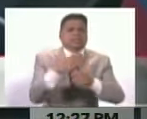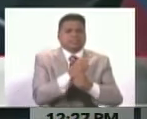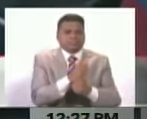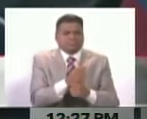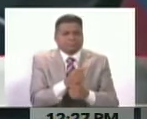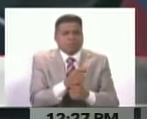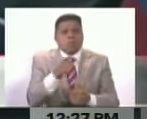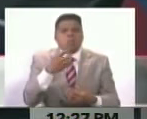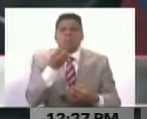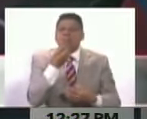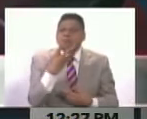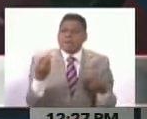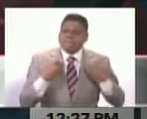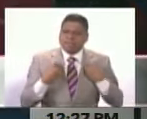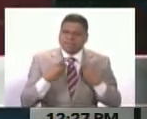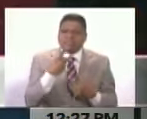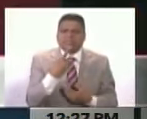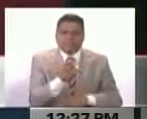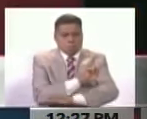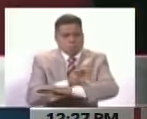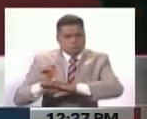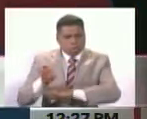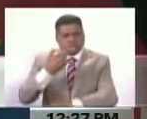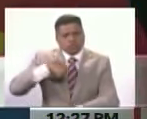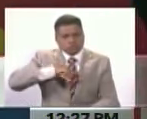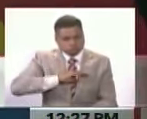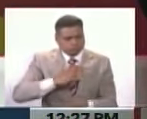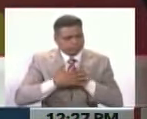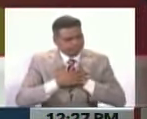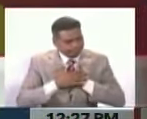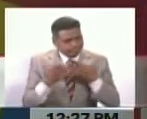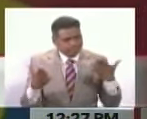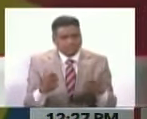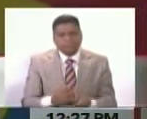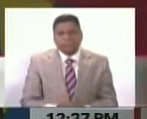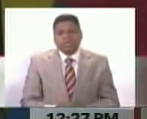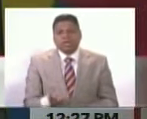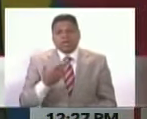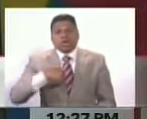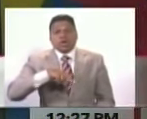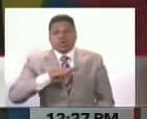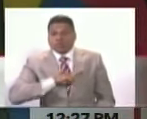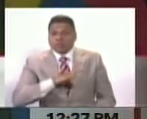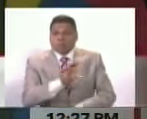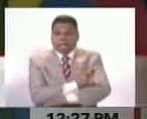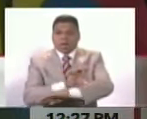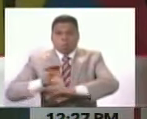Esto también es un derecho humano. El Ecuador está impulsando también